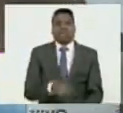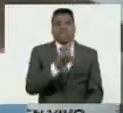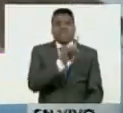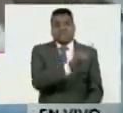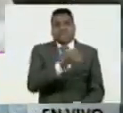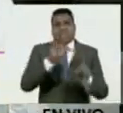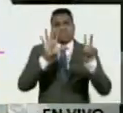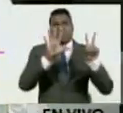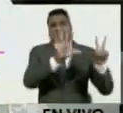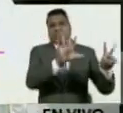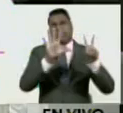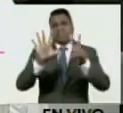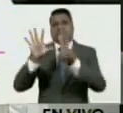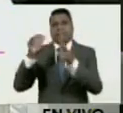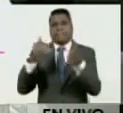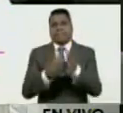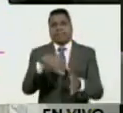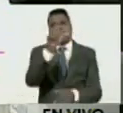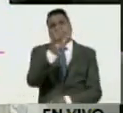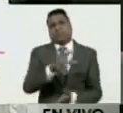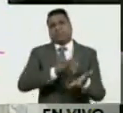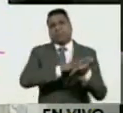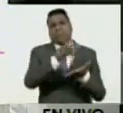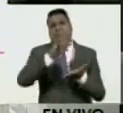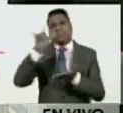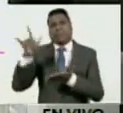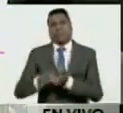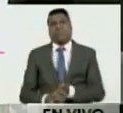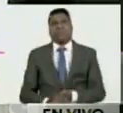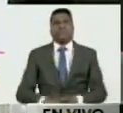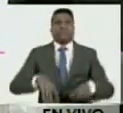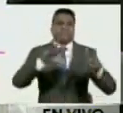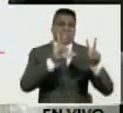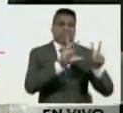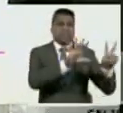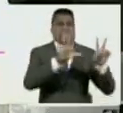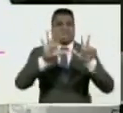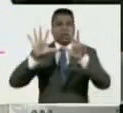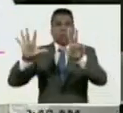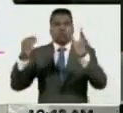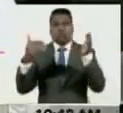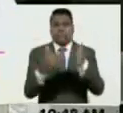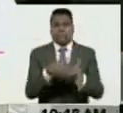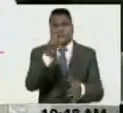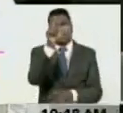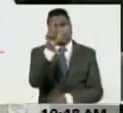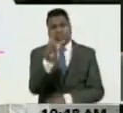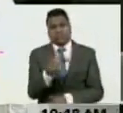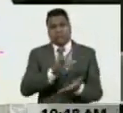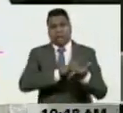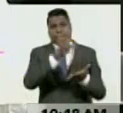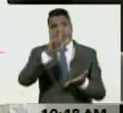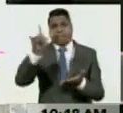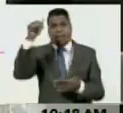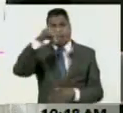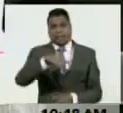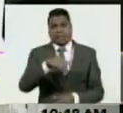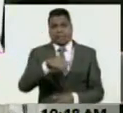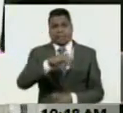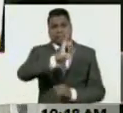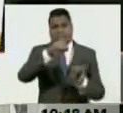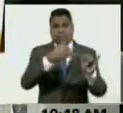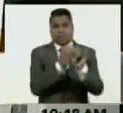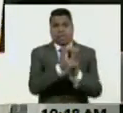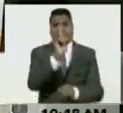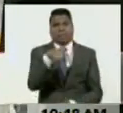170.000 personas por vía aérea, de los cuales 78.000 utilizaron aeropuertos internacionales. También